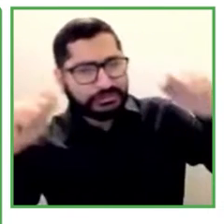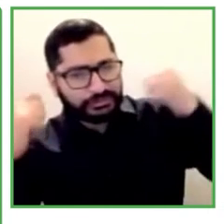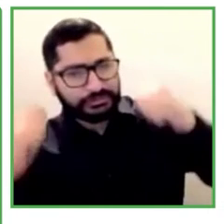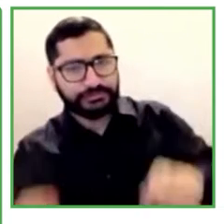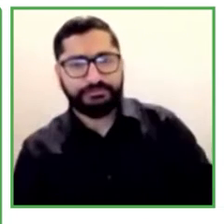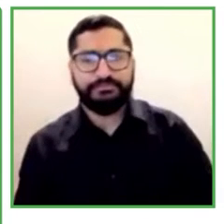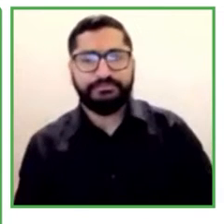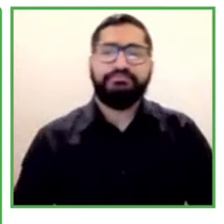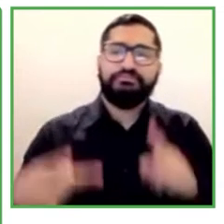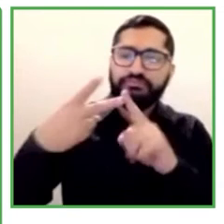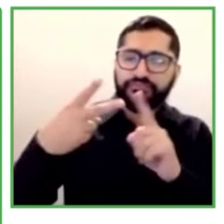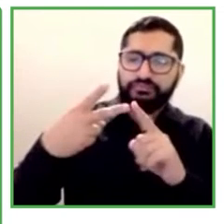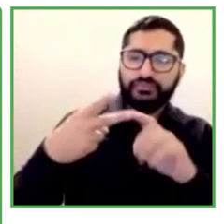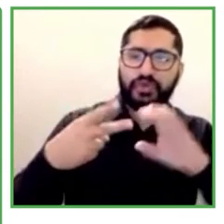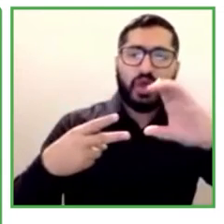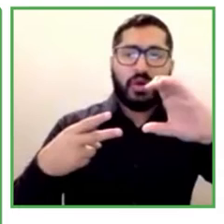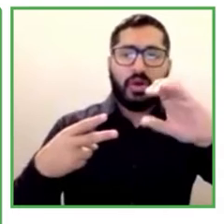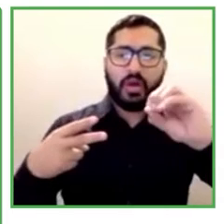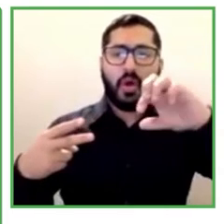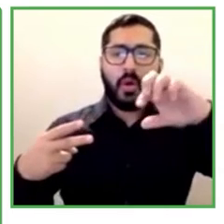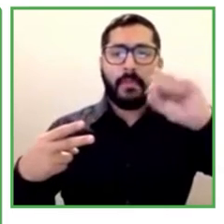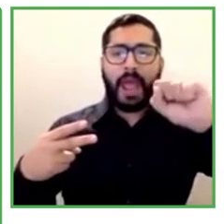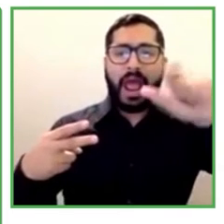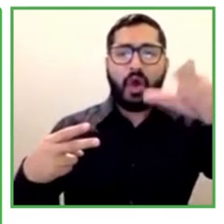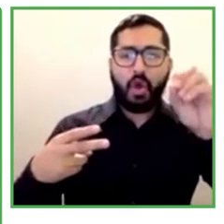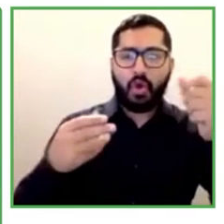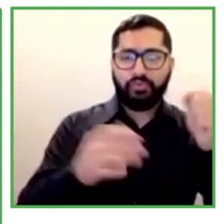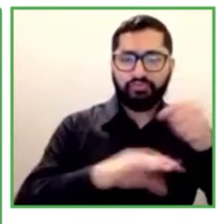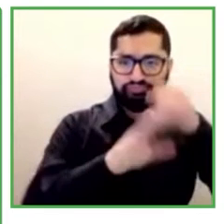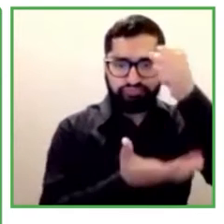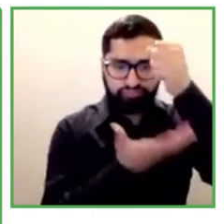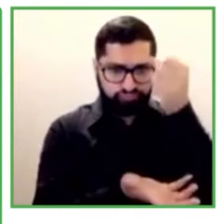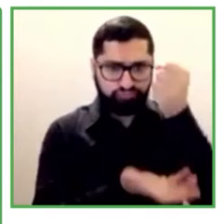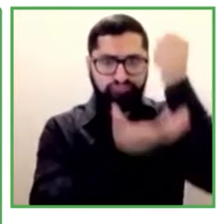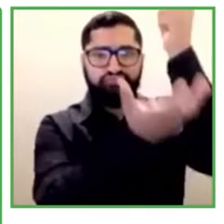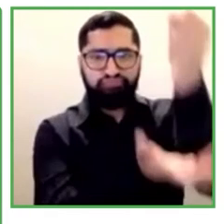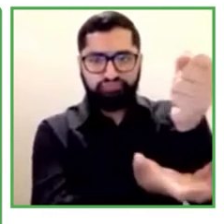su bienestar, como por ejemplo bastones, audífonos o cualquier